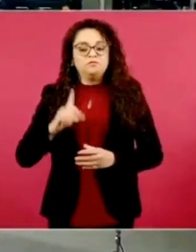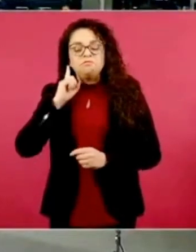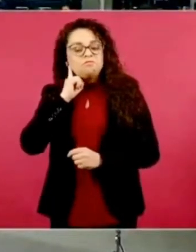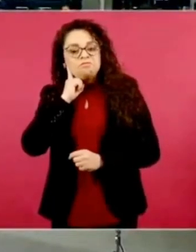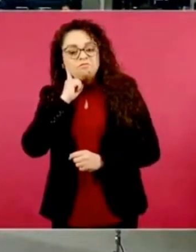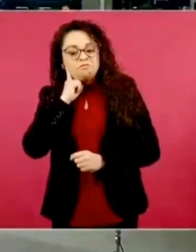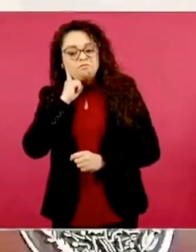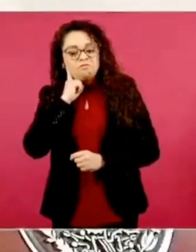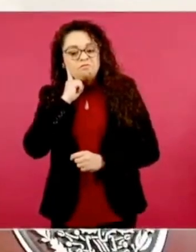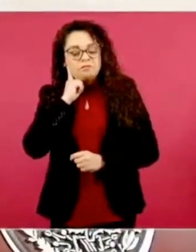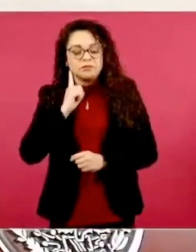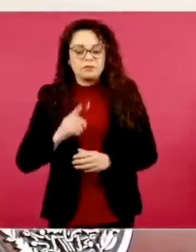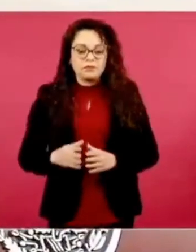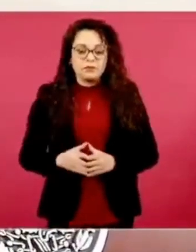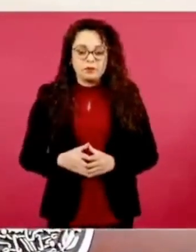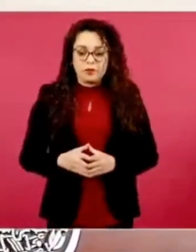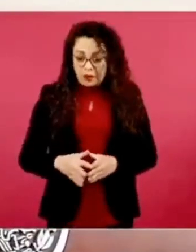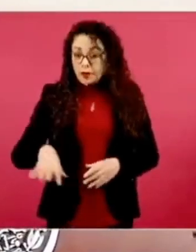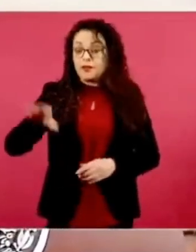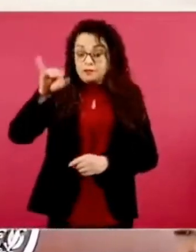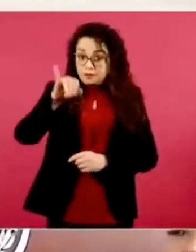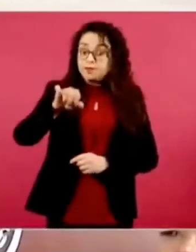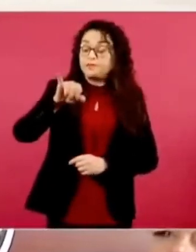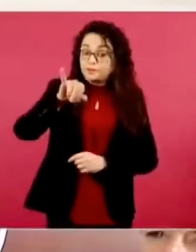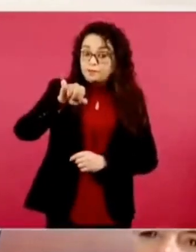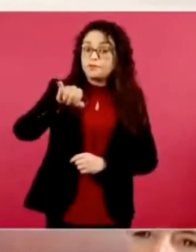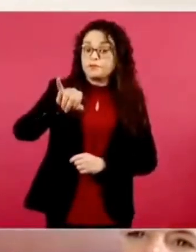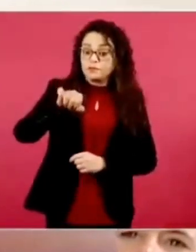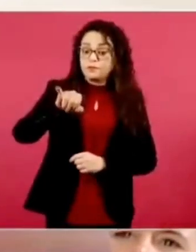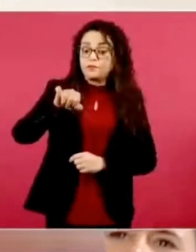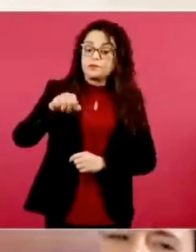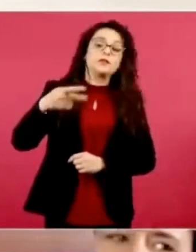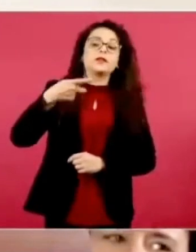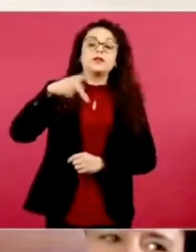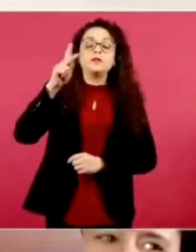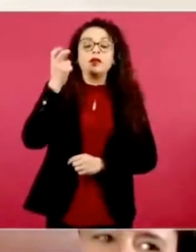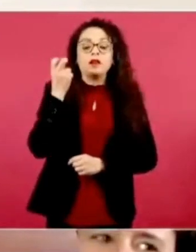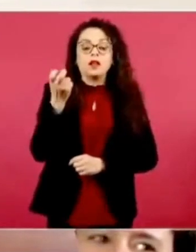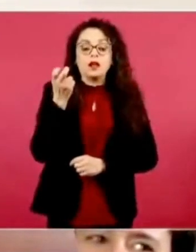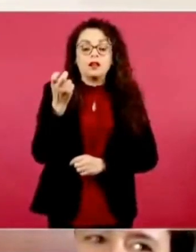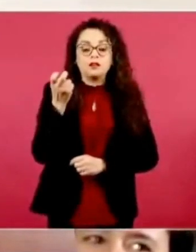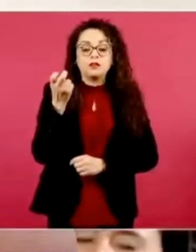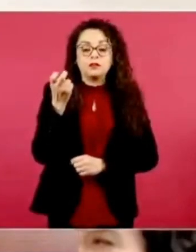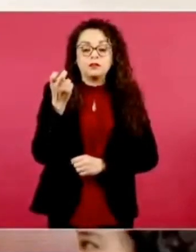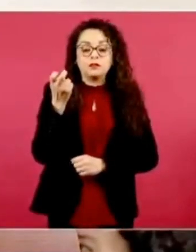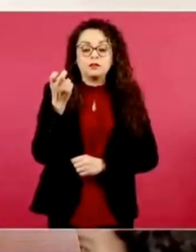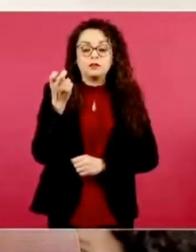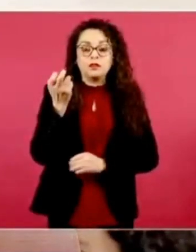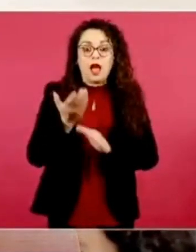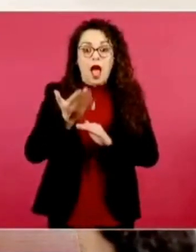Sí, nada más que esto no se había expresado como ahora.